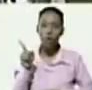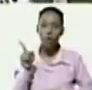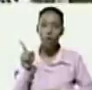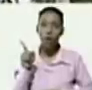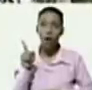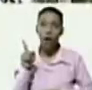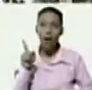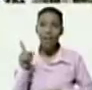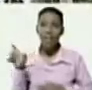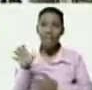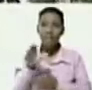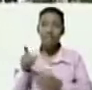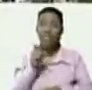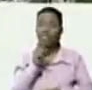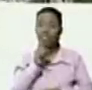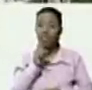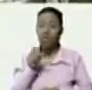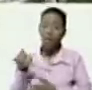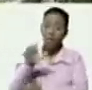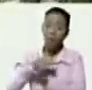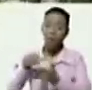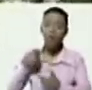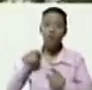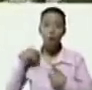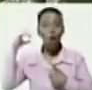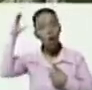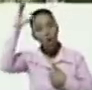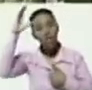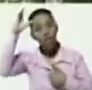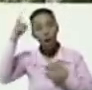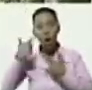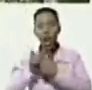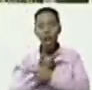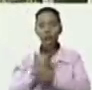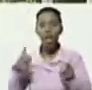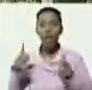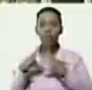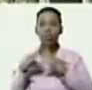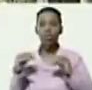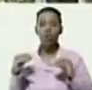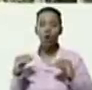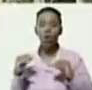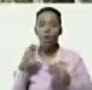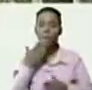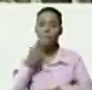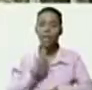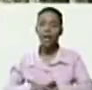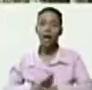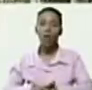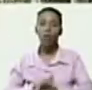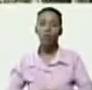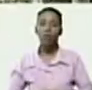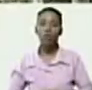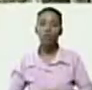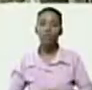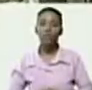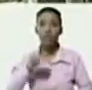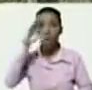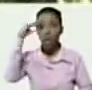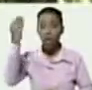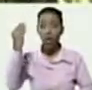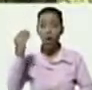difíciles circunstancias tengo mi conciencia libre de todo crimen. Por Dios, era un